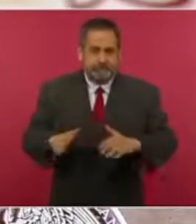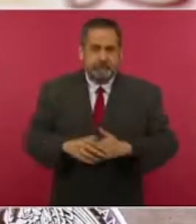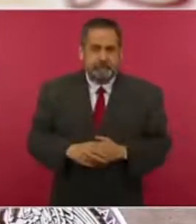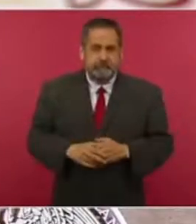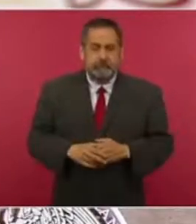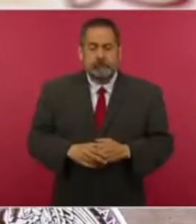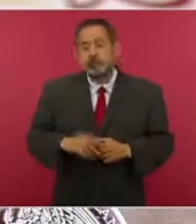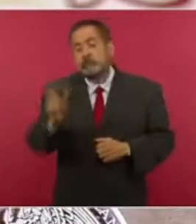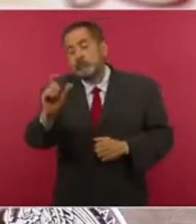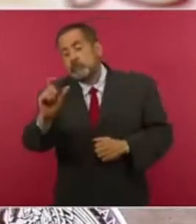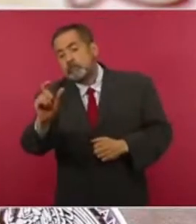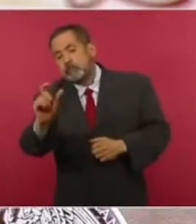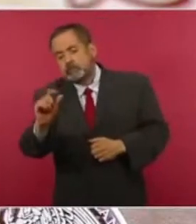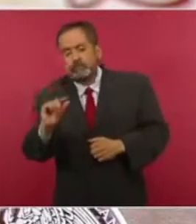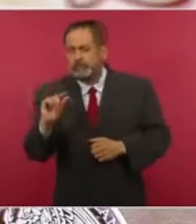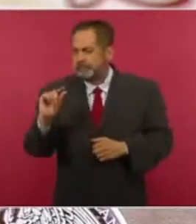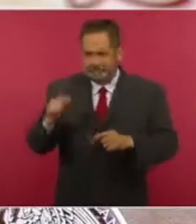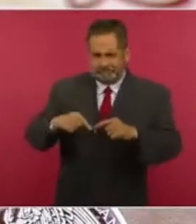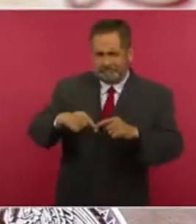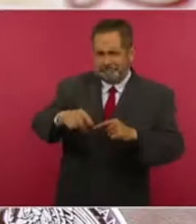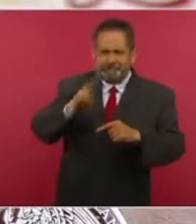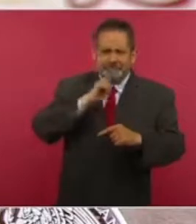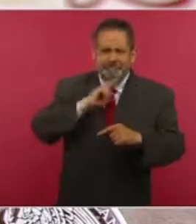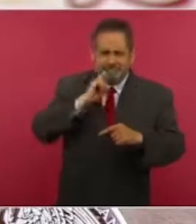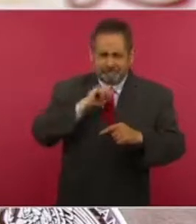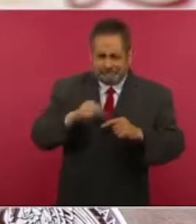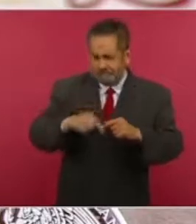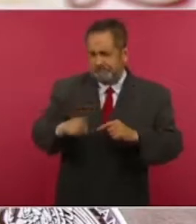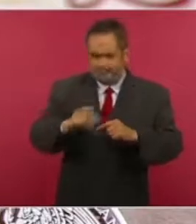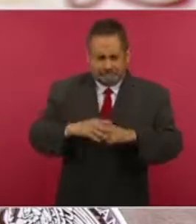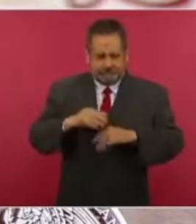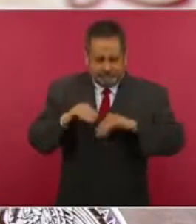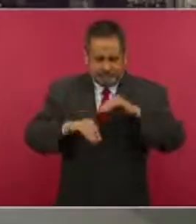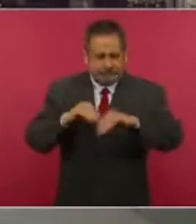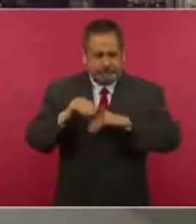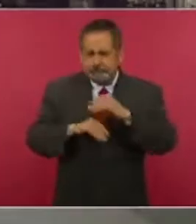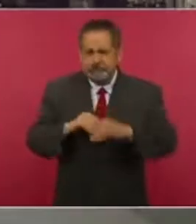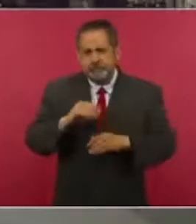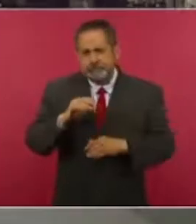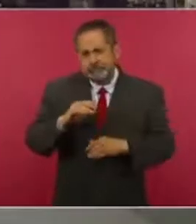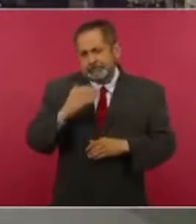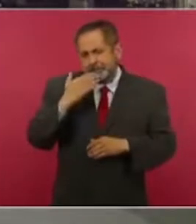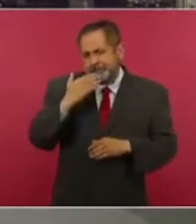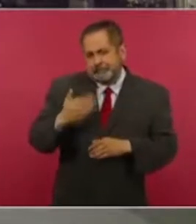Lo más pronto posible. Estamos avanzando y estamos avanzando bien,